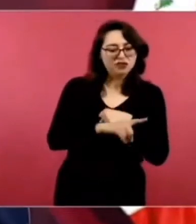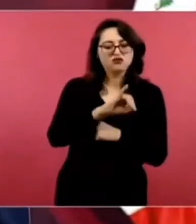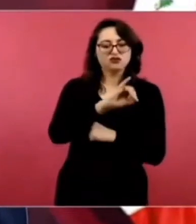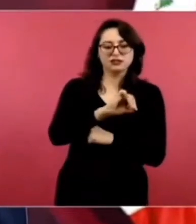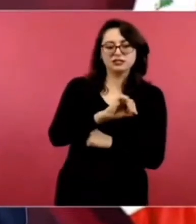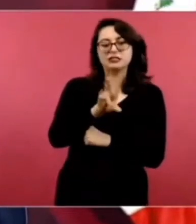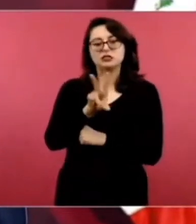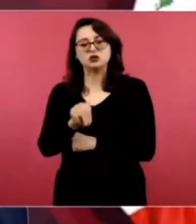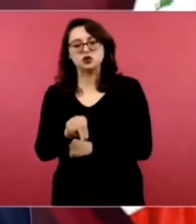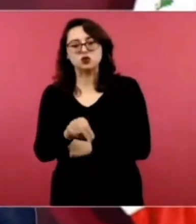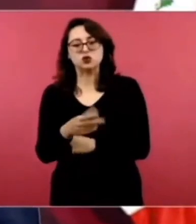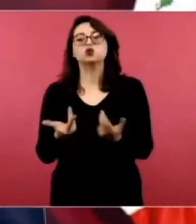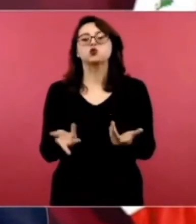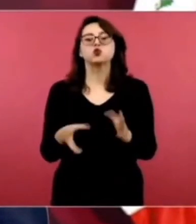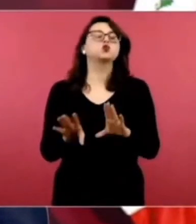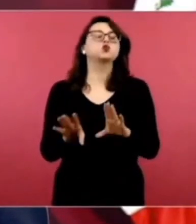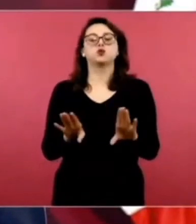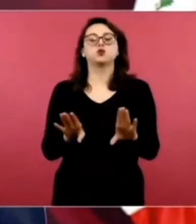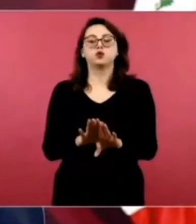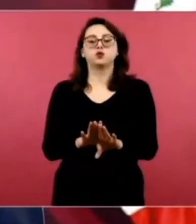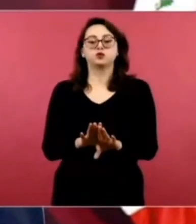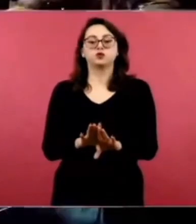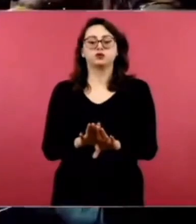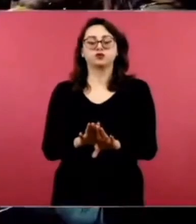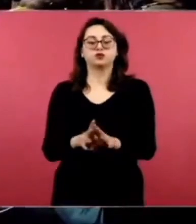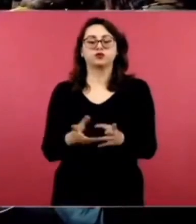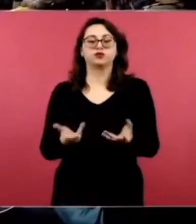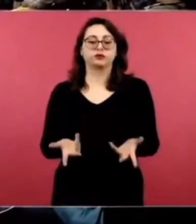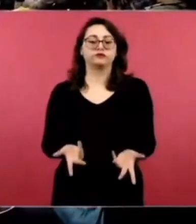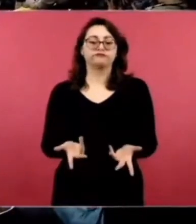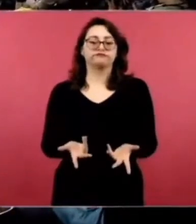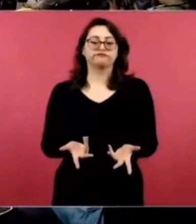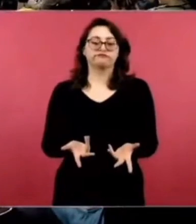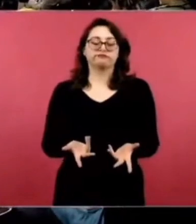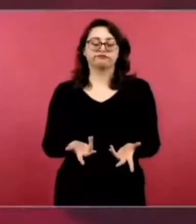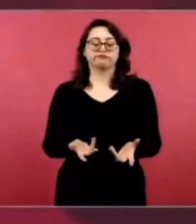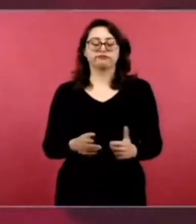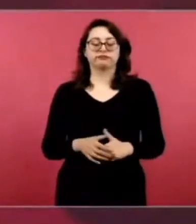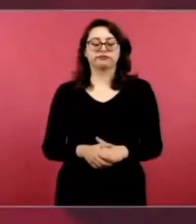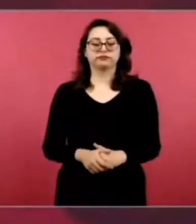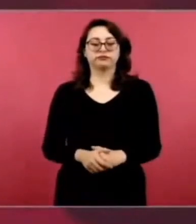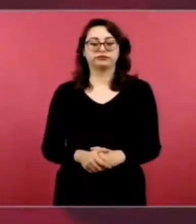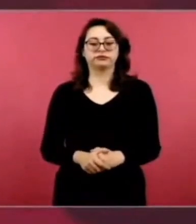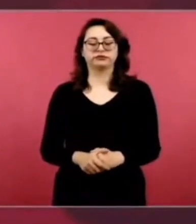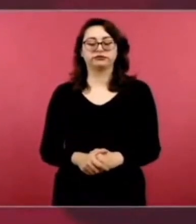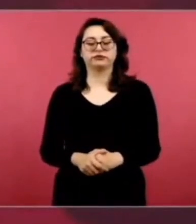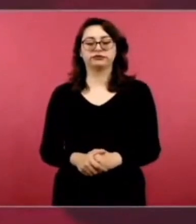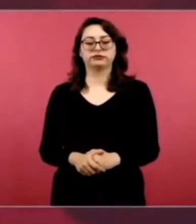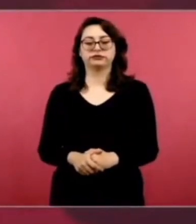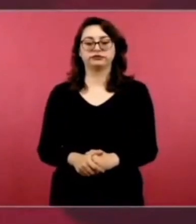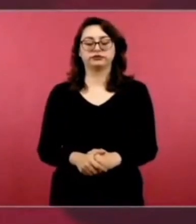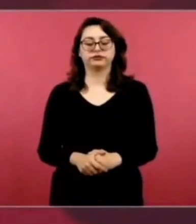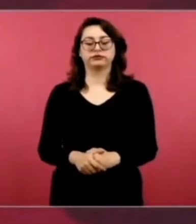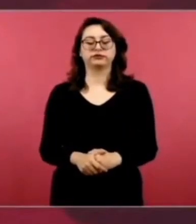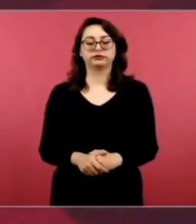maíz amarillo o presuntamente transgénico.